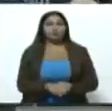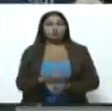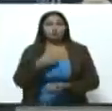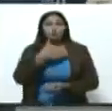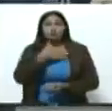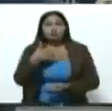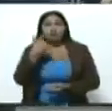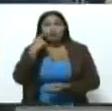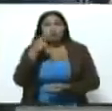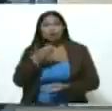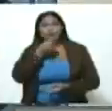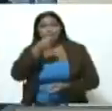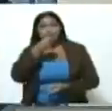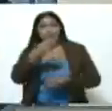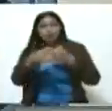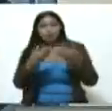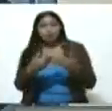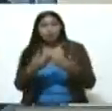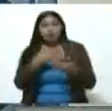Quisiéramos en esta rueda de prensa,